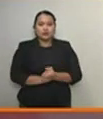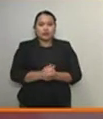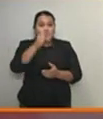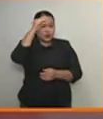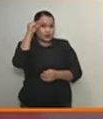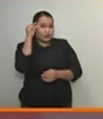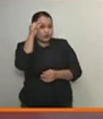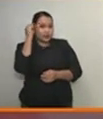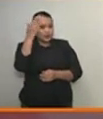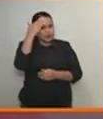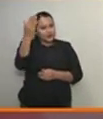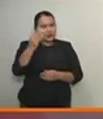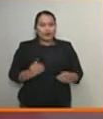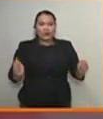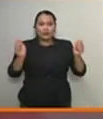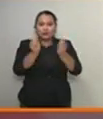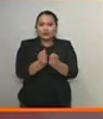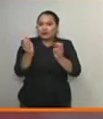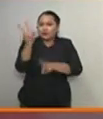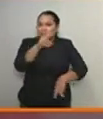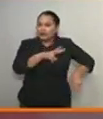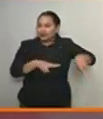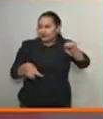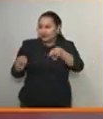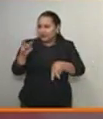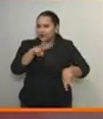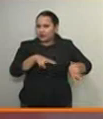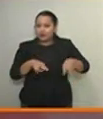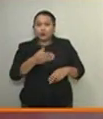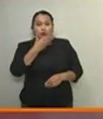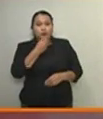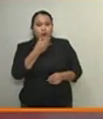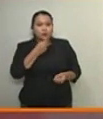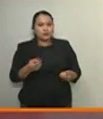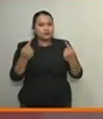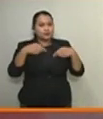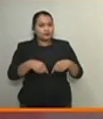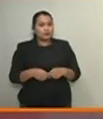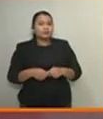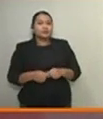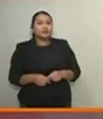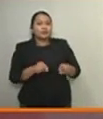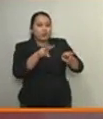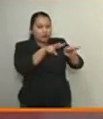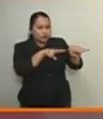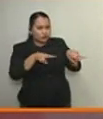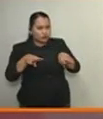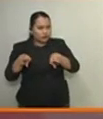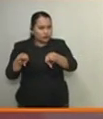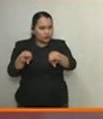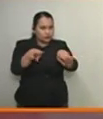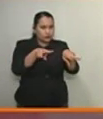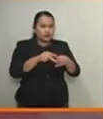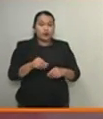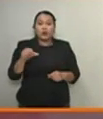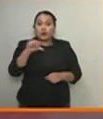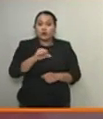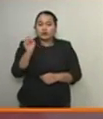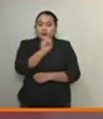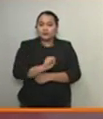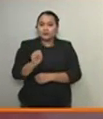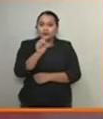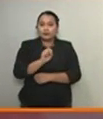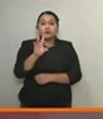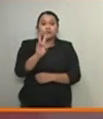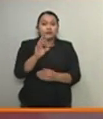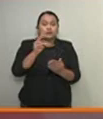estoy en compañía de nuestro auditor. Estamos transmitiendo totalmente en vivo hoy sábado 7 de agosto del año 2021, cuando el reloj ya